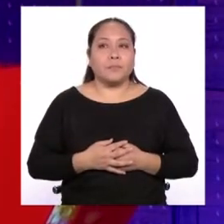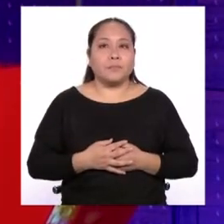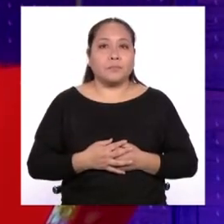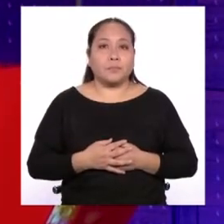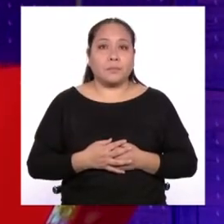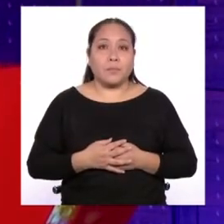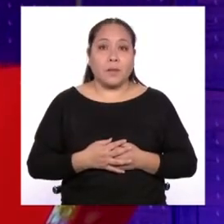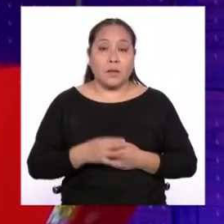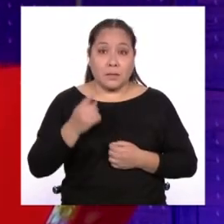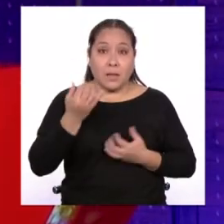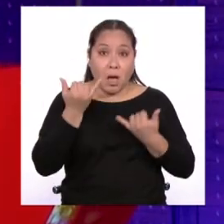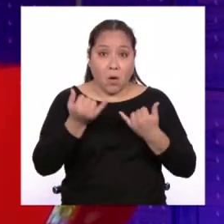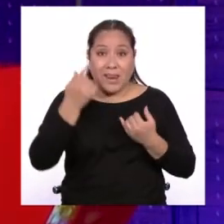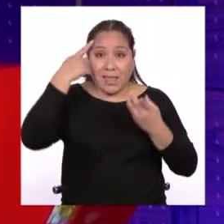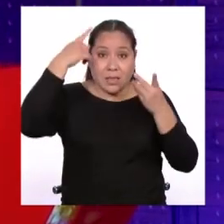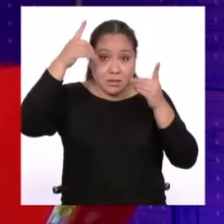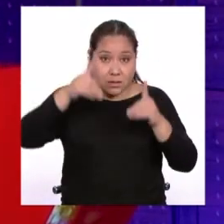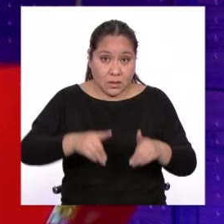Si lo decidimos,